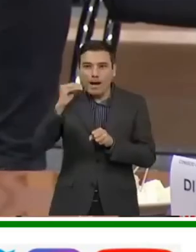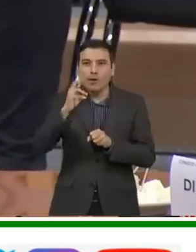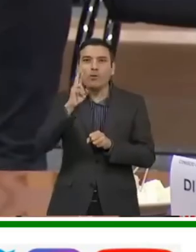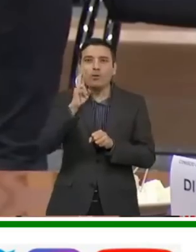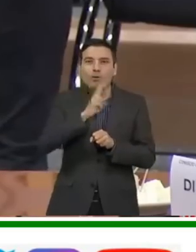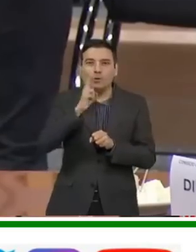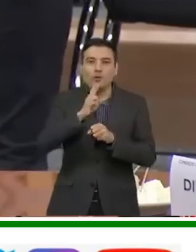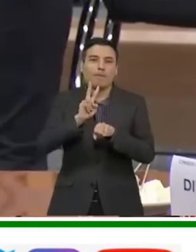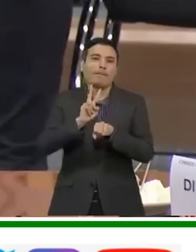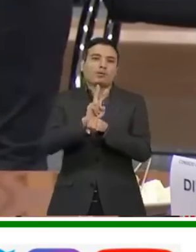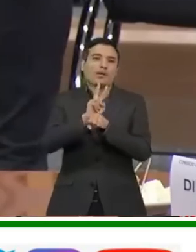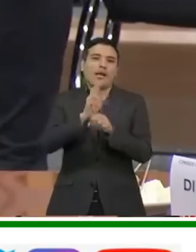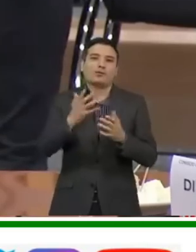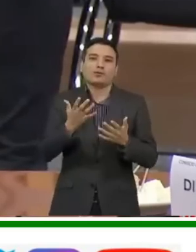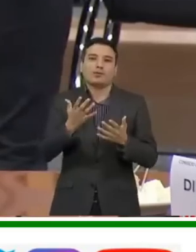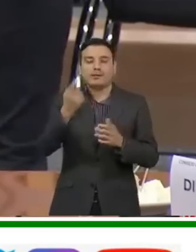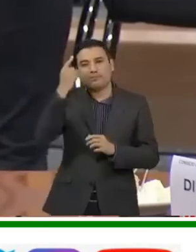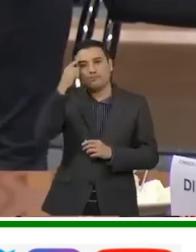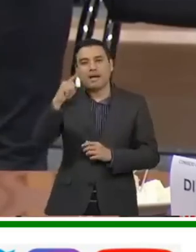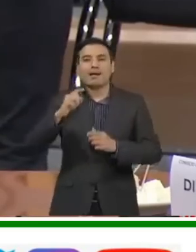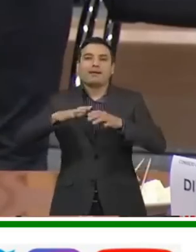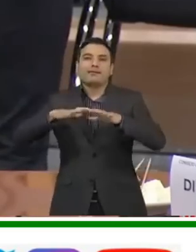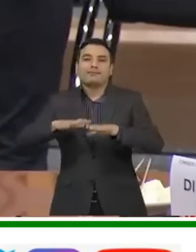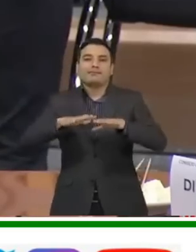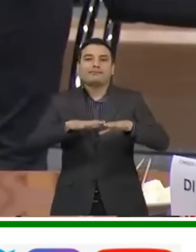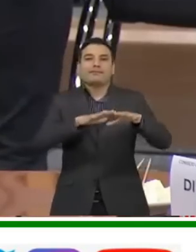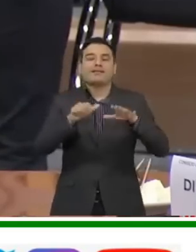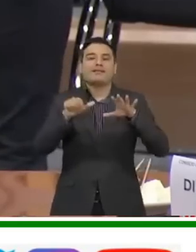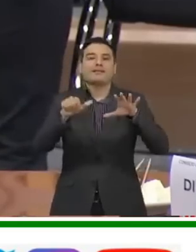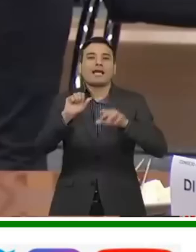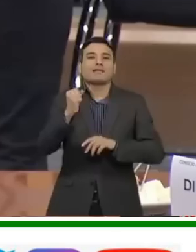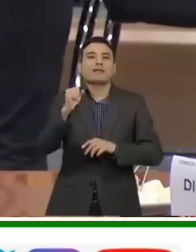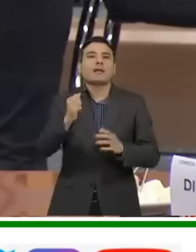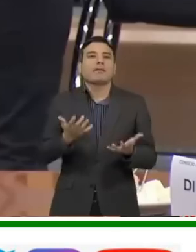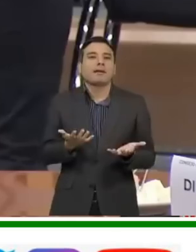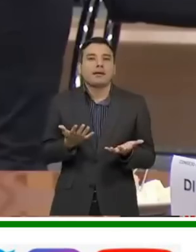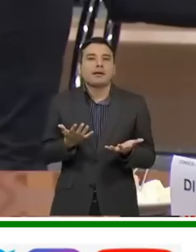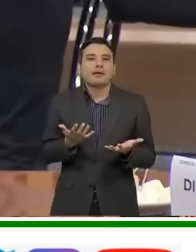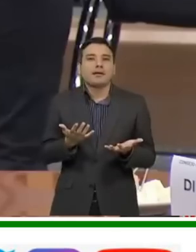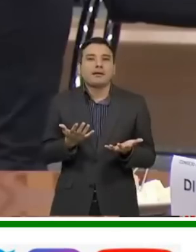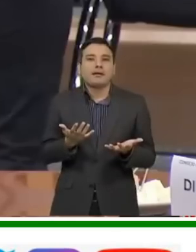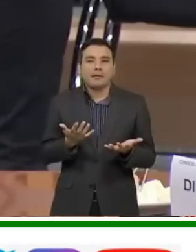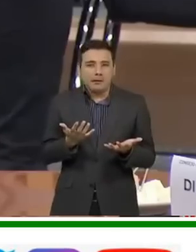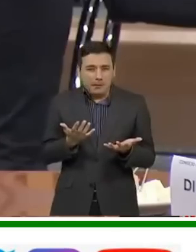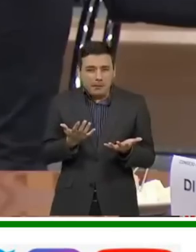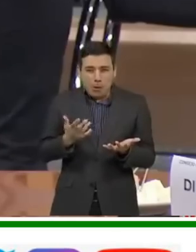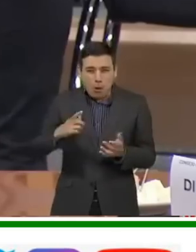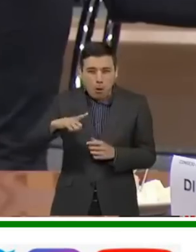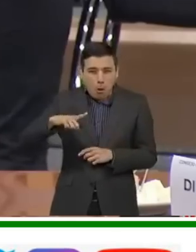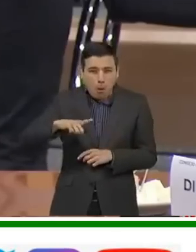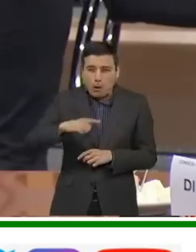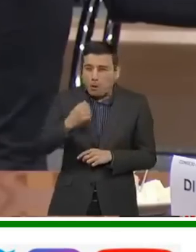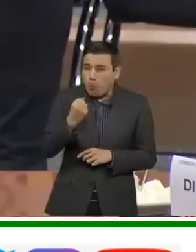a desfilar en el desfile del 16 de septiembre aquí en México. A las peores dictaduras del